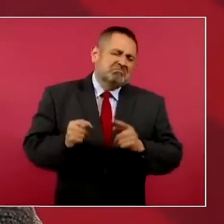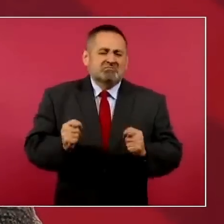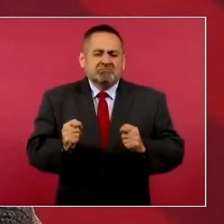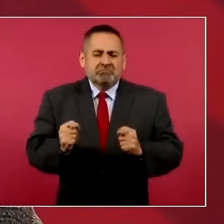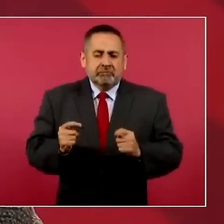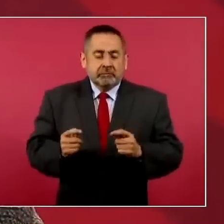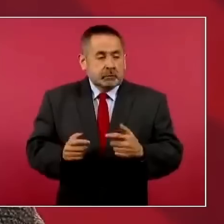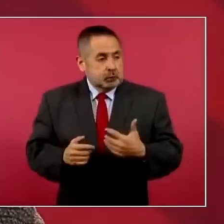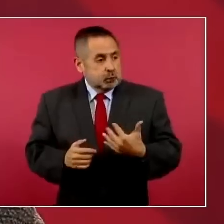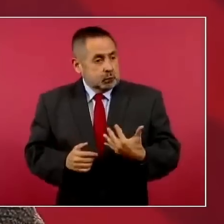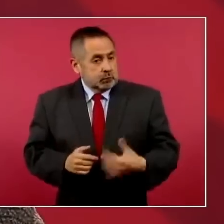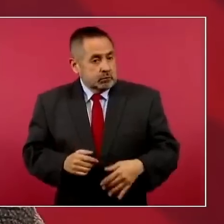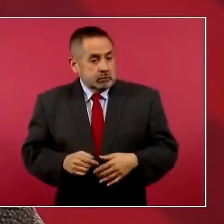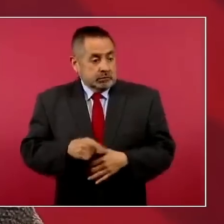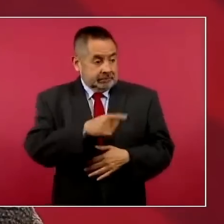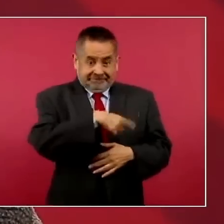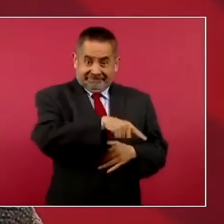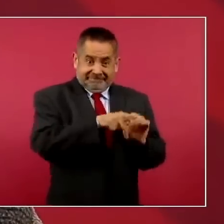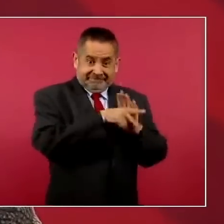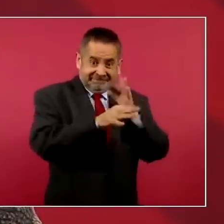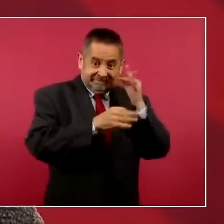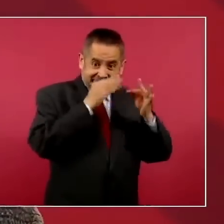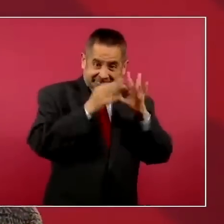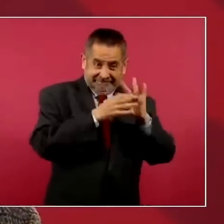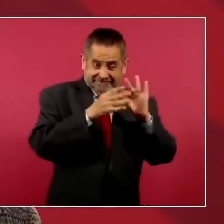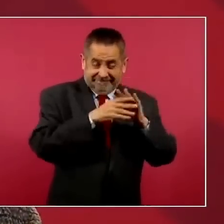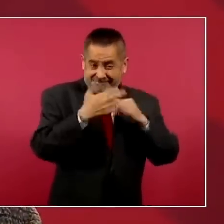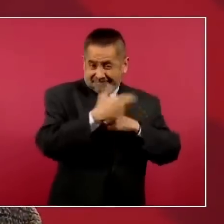Y estos medios de información,